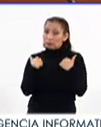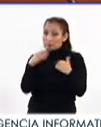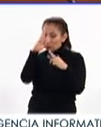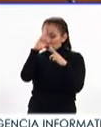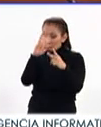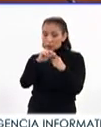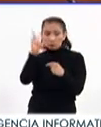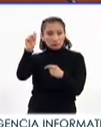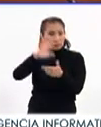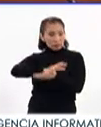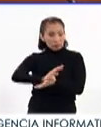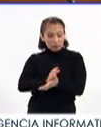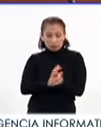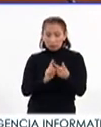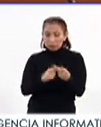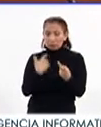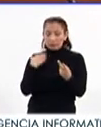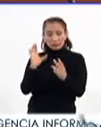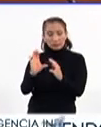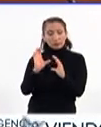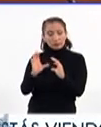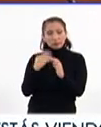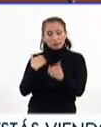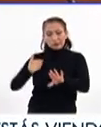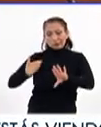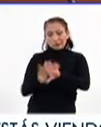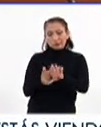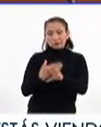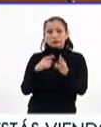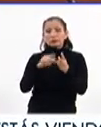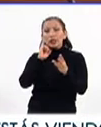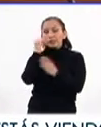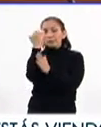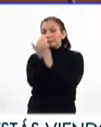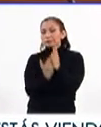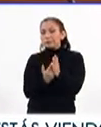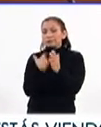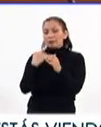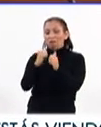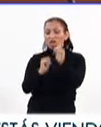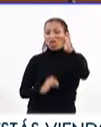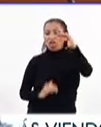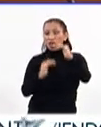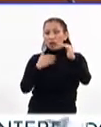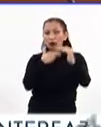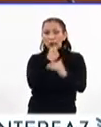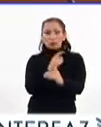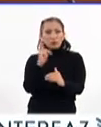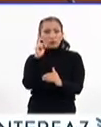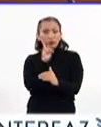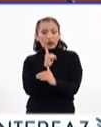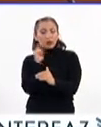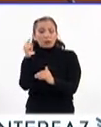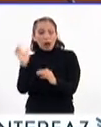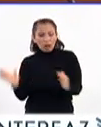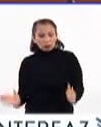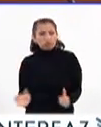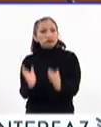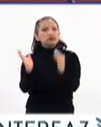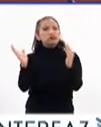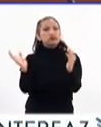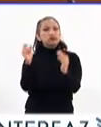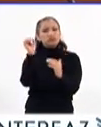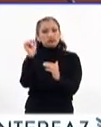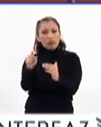humanos, la no discriminación, prevención de violencia y sobre todo la reducción de las brechas de desigualdad de género para impulsar